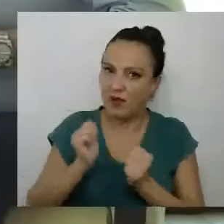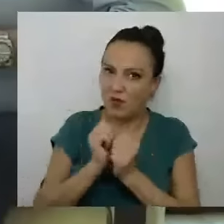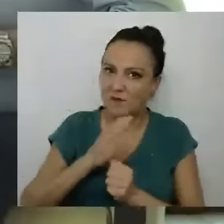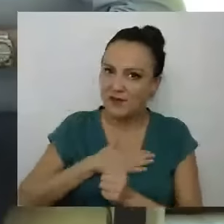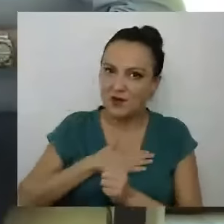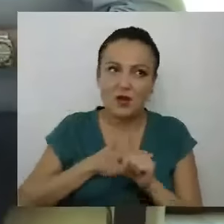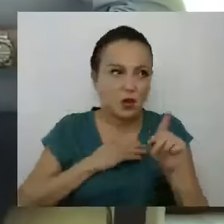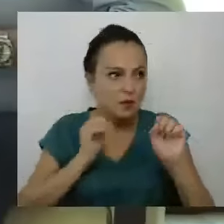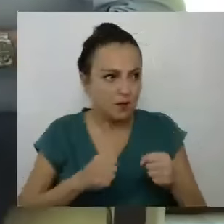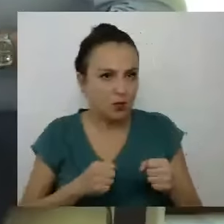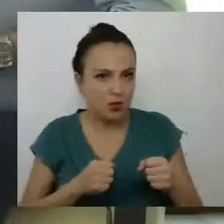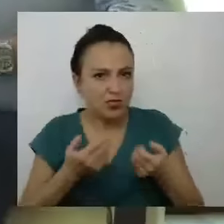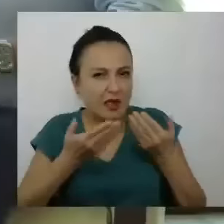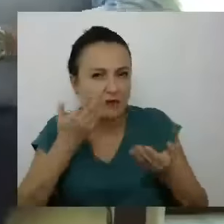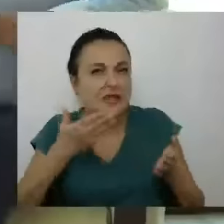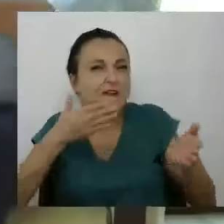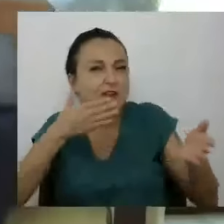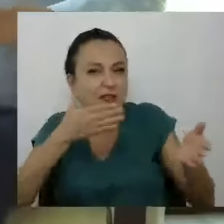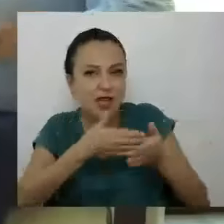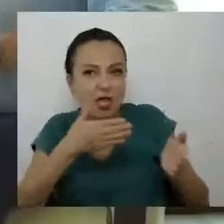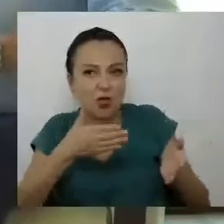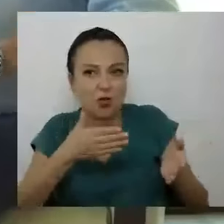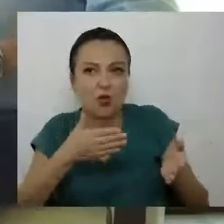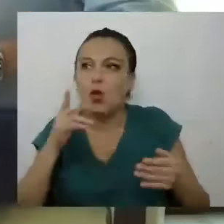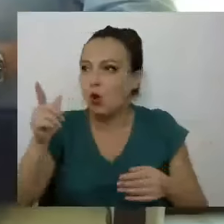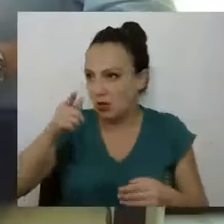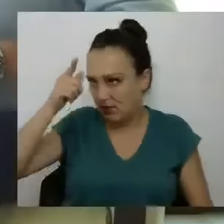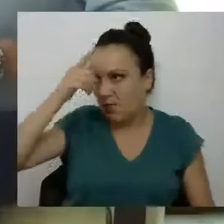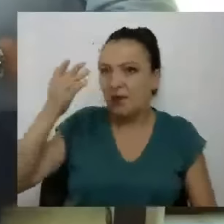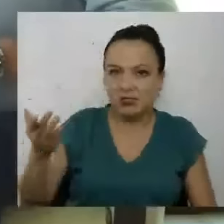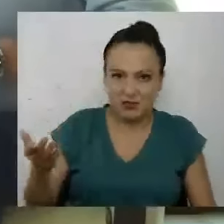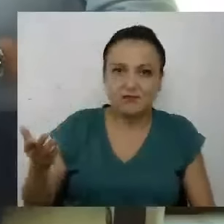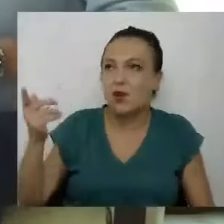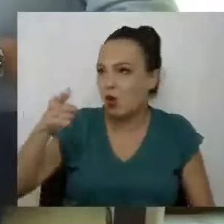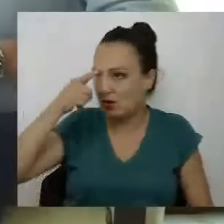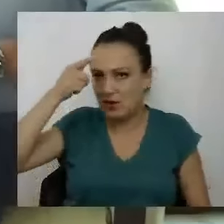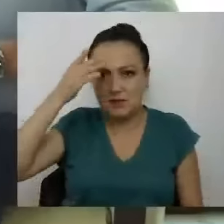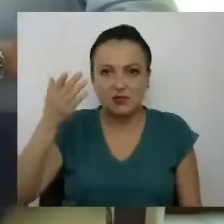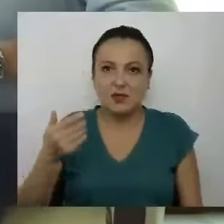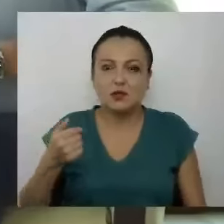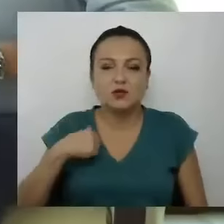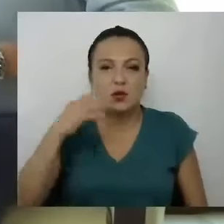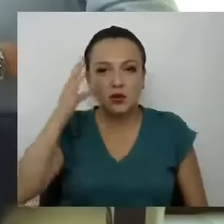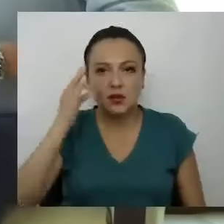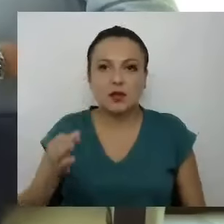esto pudo haber mediado a nivel también general a las autoridades locales. Lógicamente, me parece que